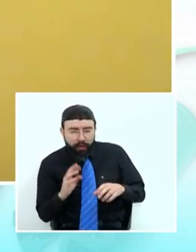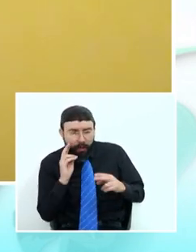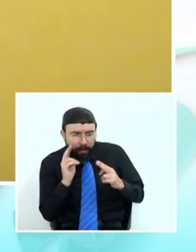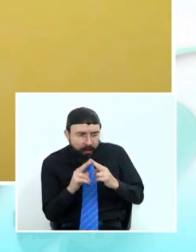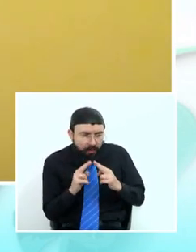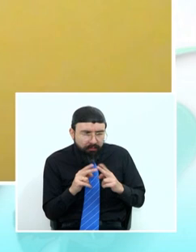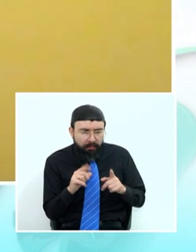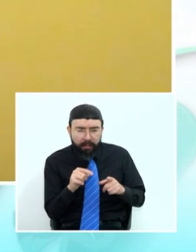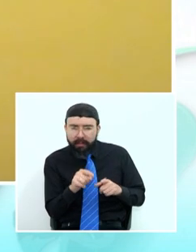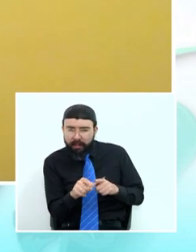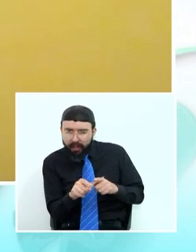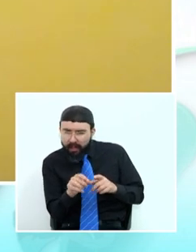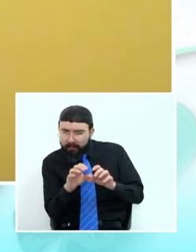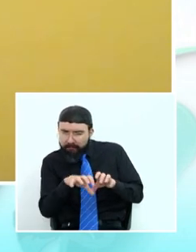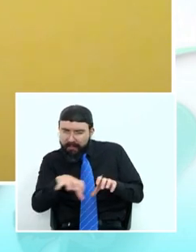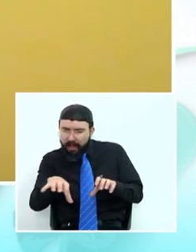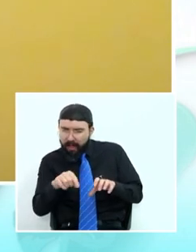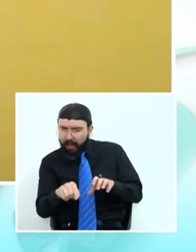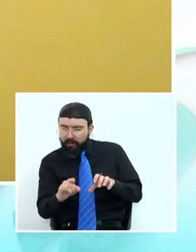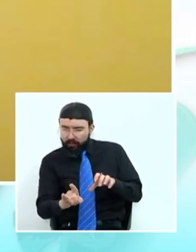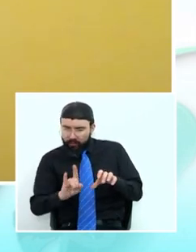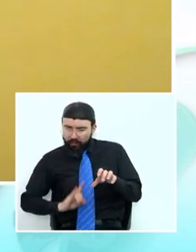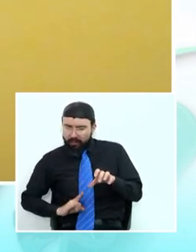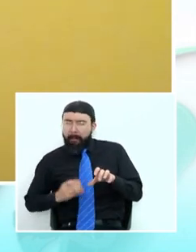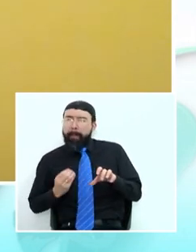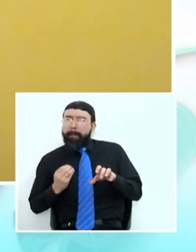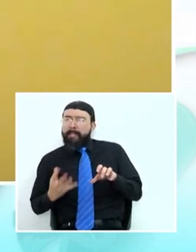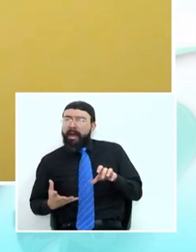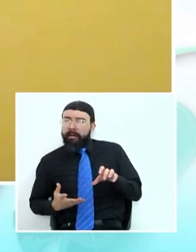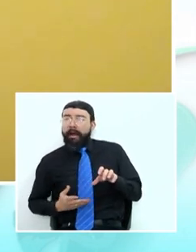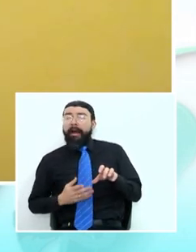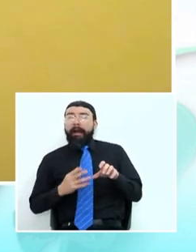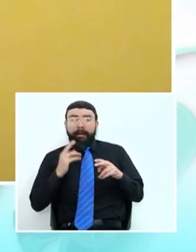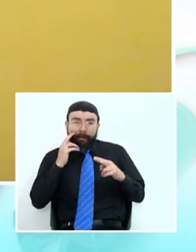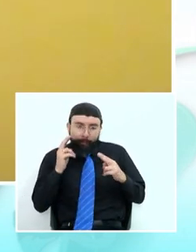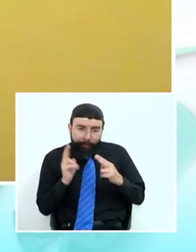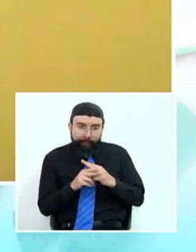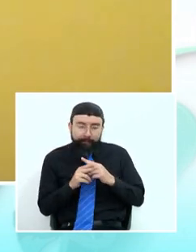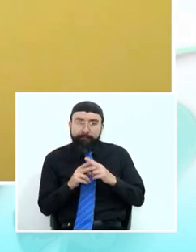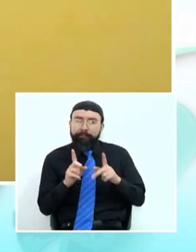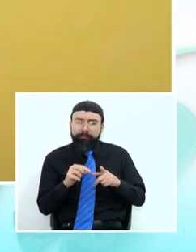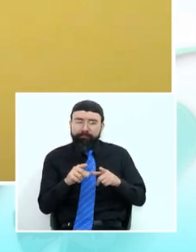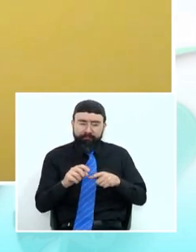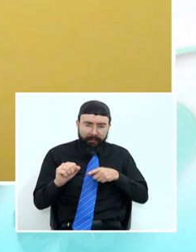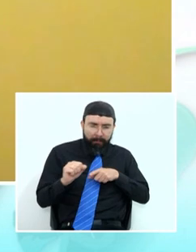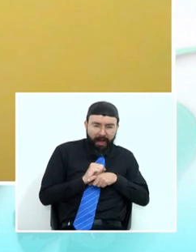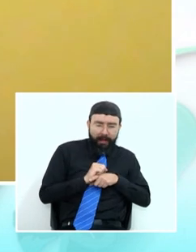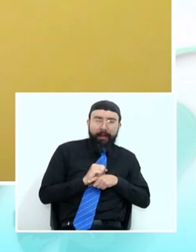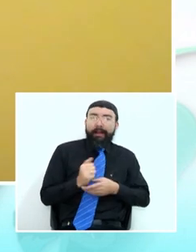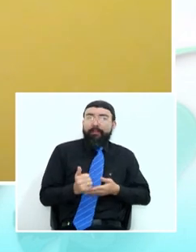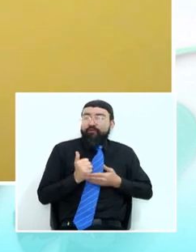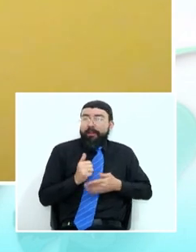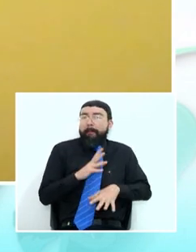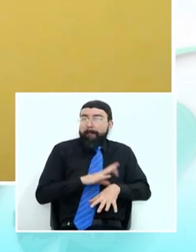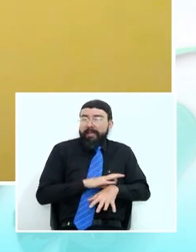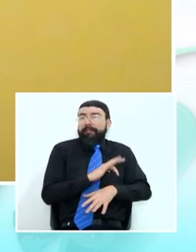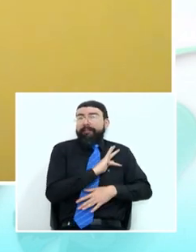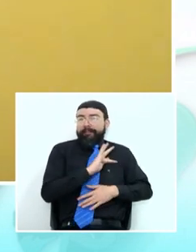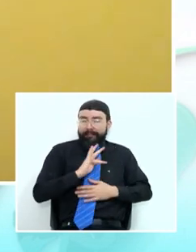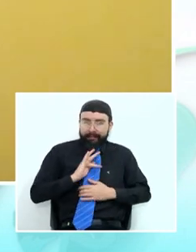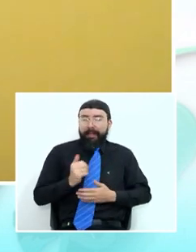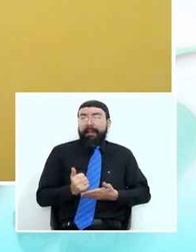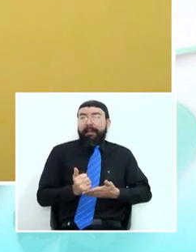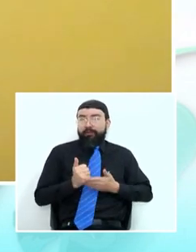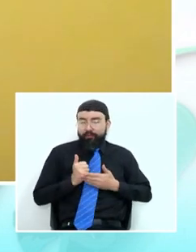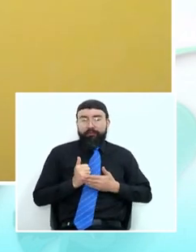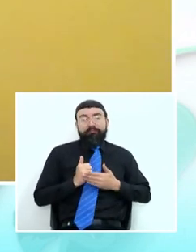qué sirven aparte de la parte nutricional y aplicarlas a nivel terapéutico, a nivel